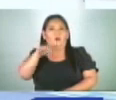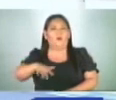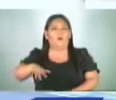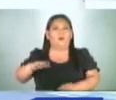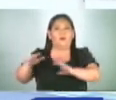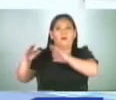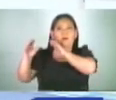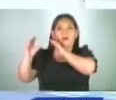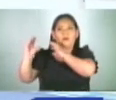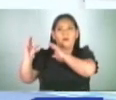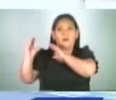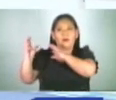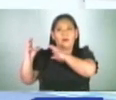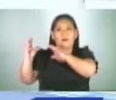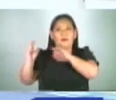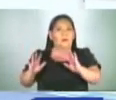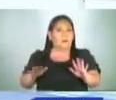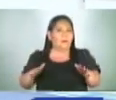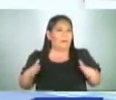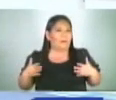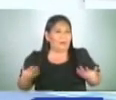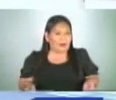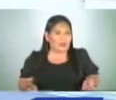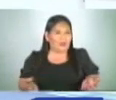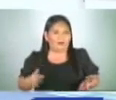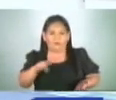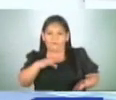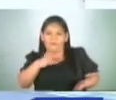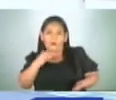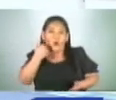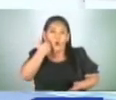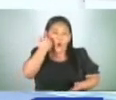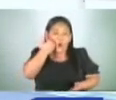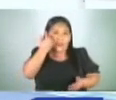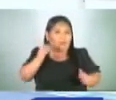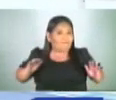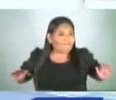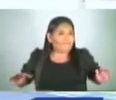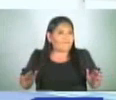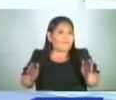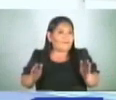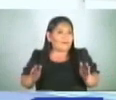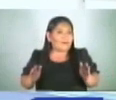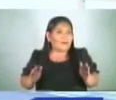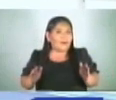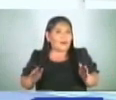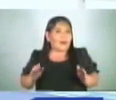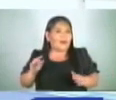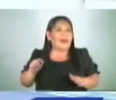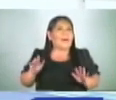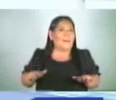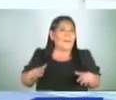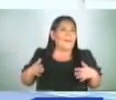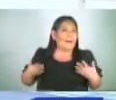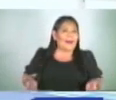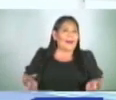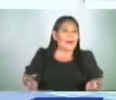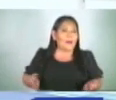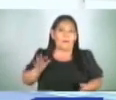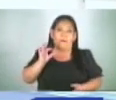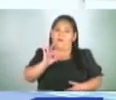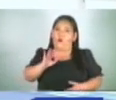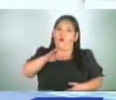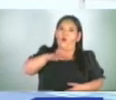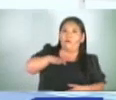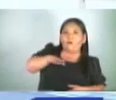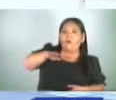que motivan en esta campaña, están motivando a los jóvenes a buscar que los viajes sean legales,